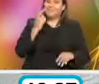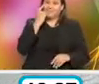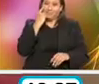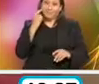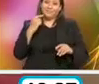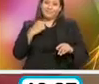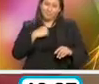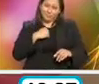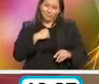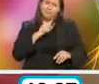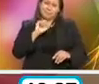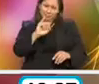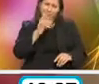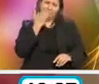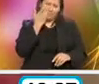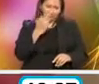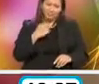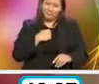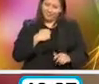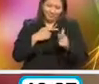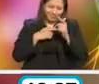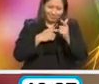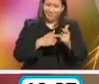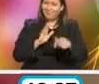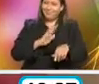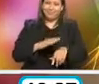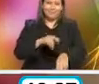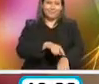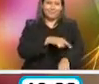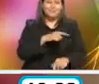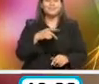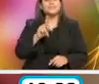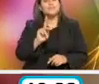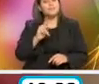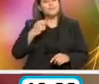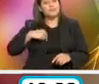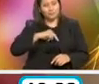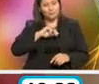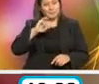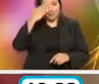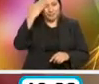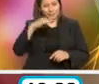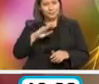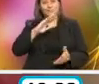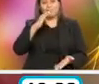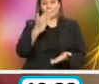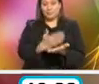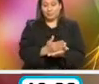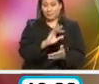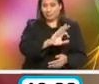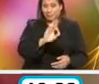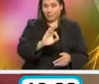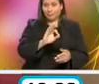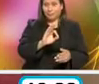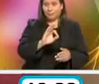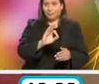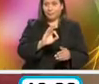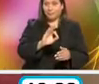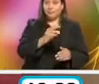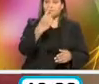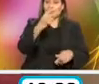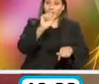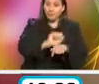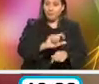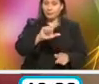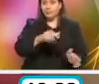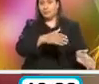yo por mí sí dirías, ¿no? Yo seguiría con esta obra muchísimo tiempo. Lo que sí sabemos es que terminando esta temporada, en 2